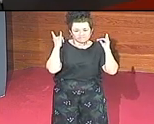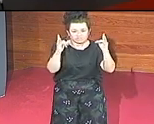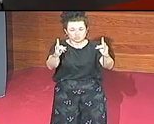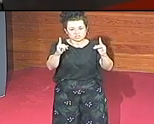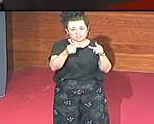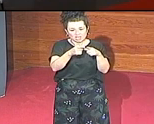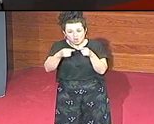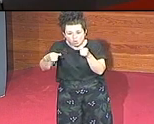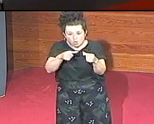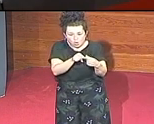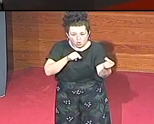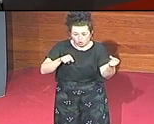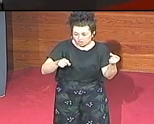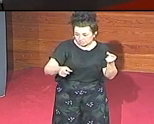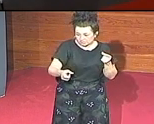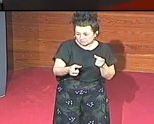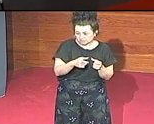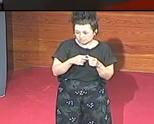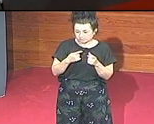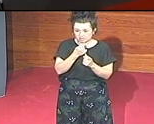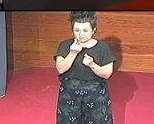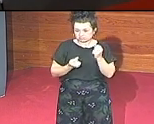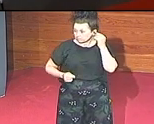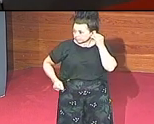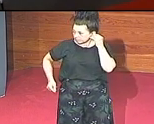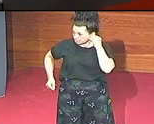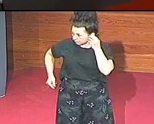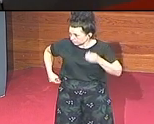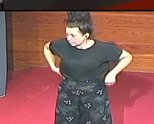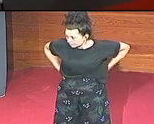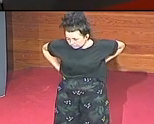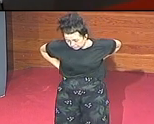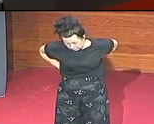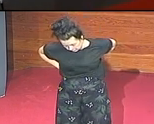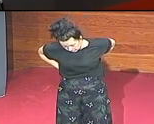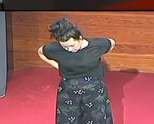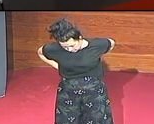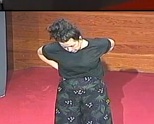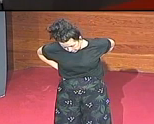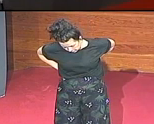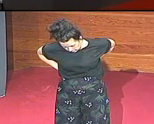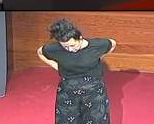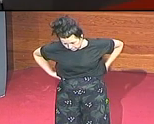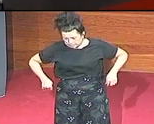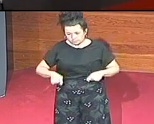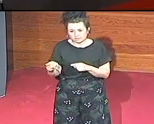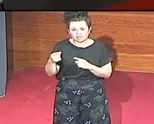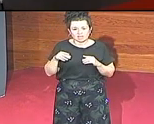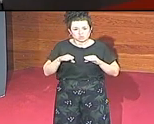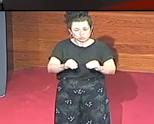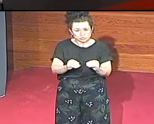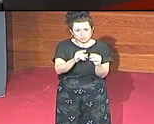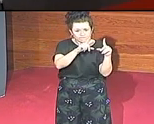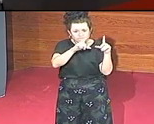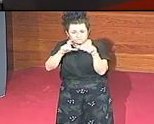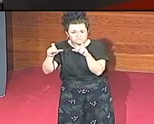herbario bueno pues como dicen a todo que sí pues vale pues que sí entonces bueno pues ahí utilice fotografías porque